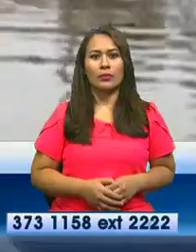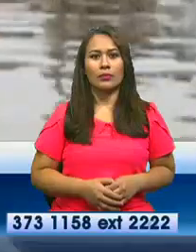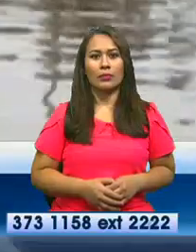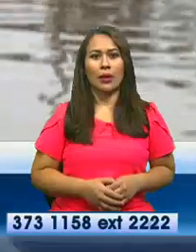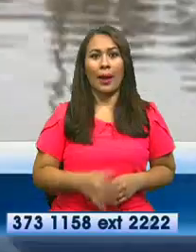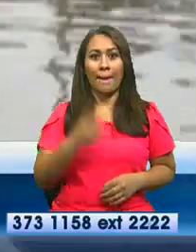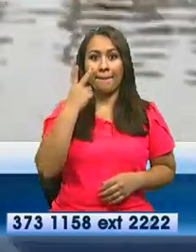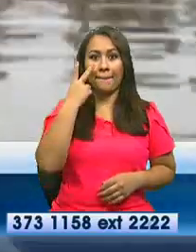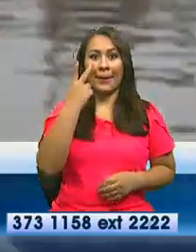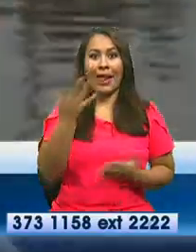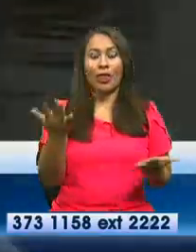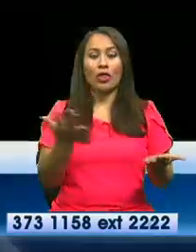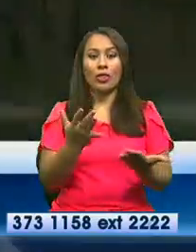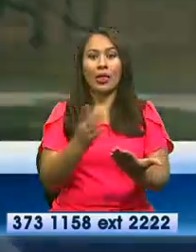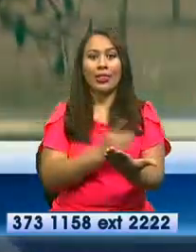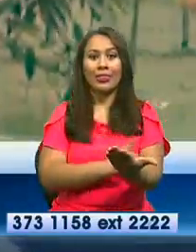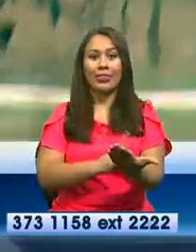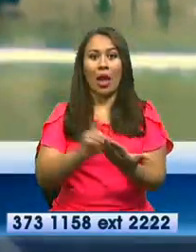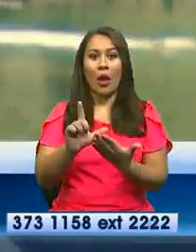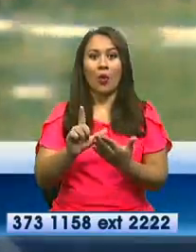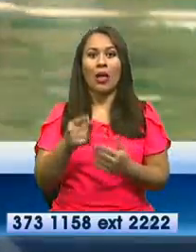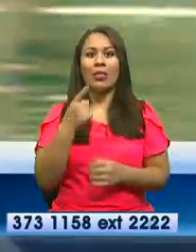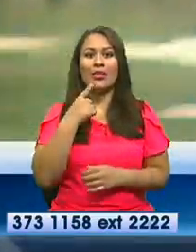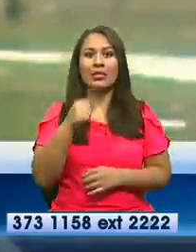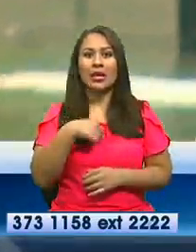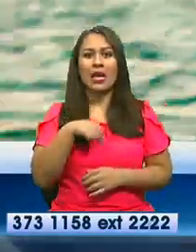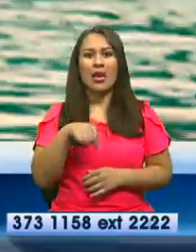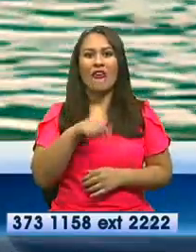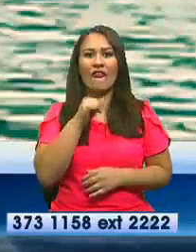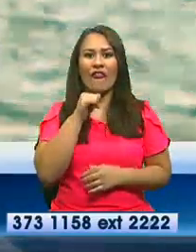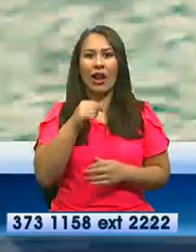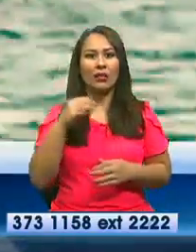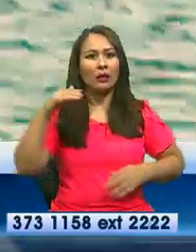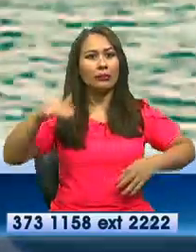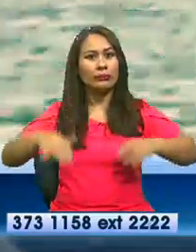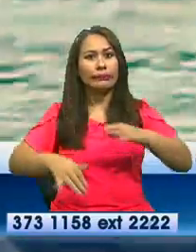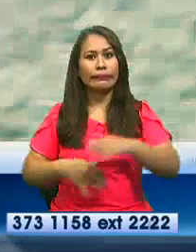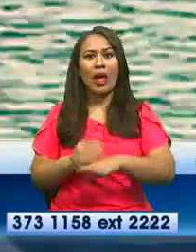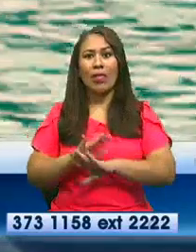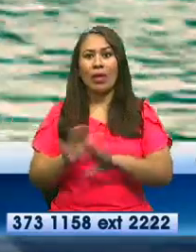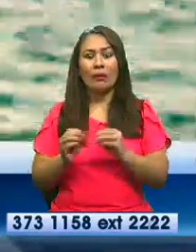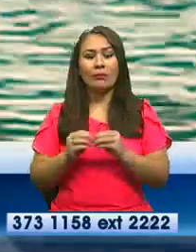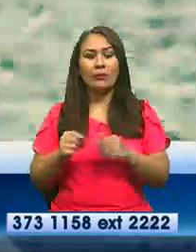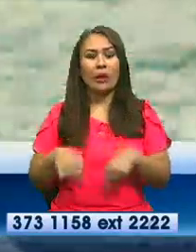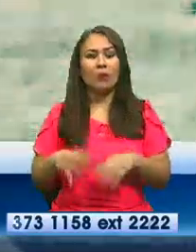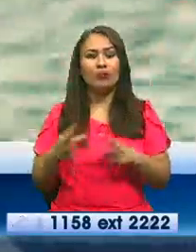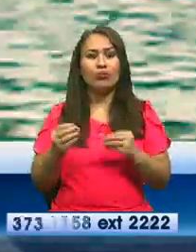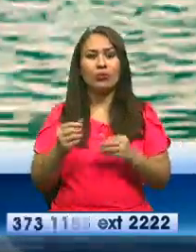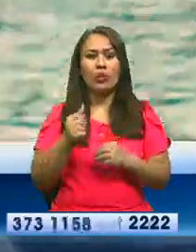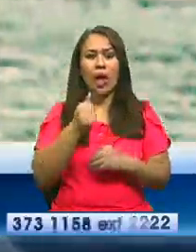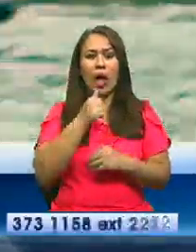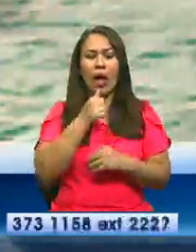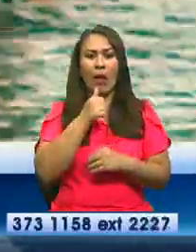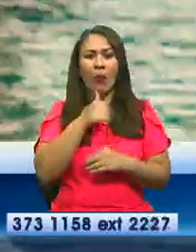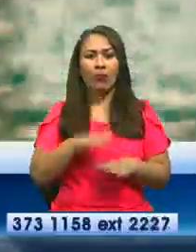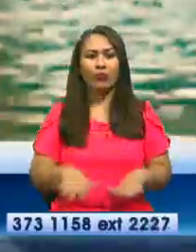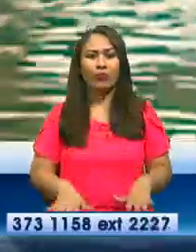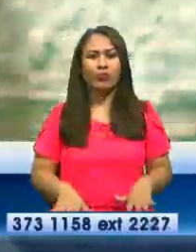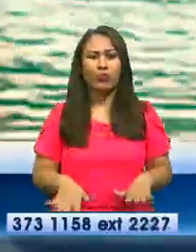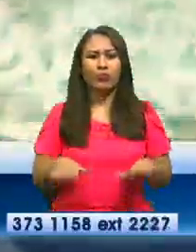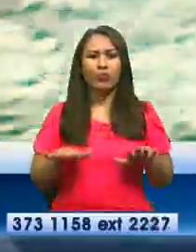Acá en Daular, los moradores dicen que solo les hace falta el traje de baño para estar completos.